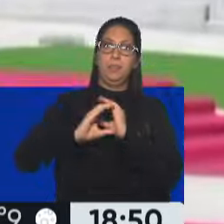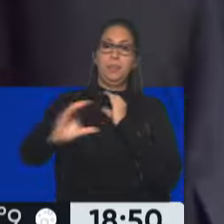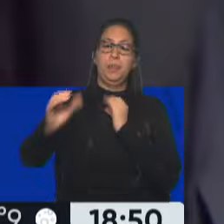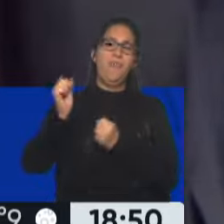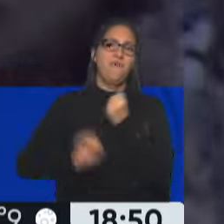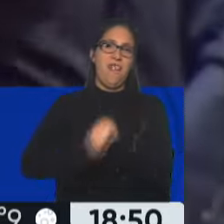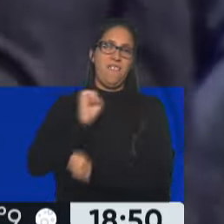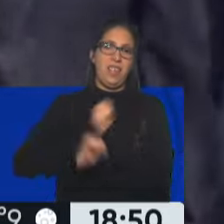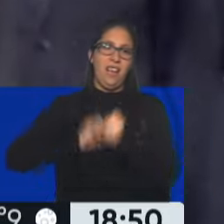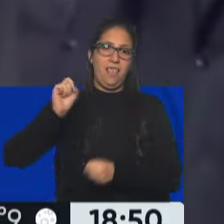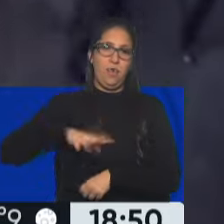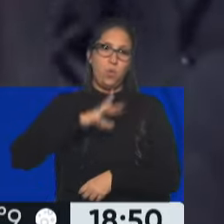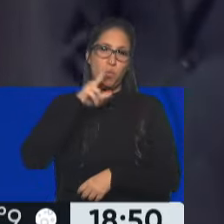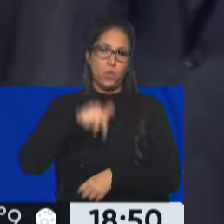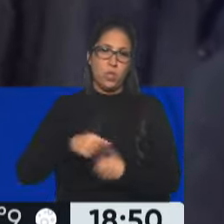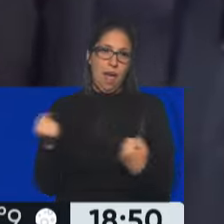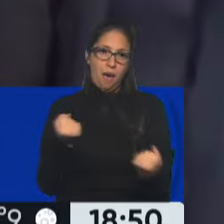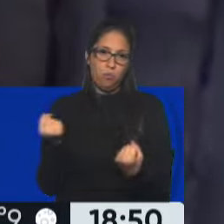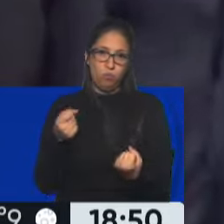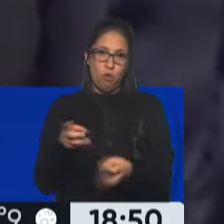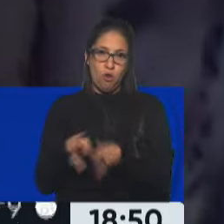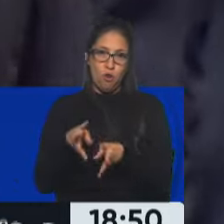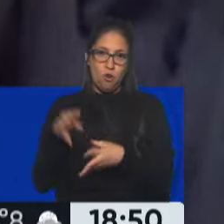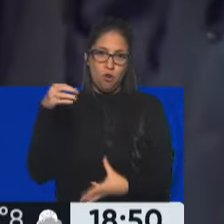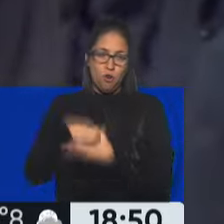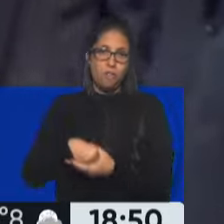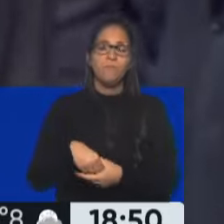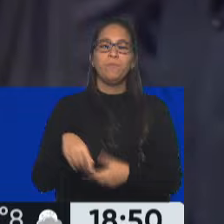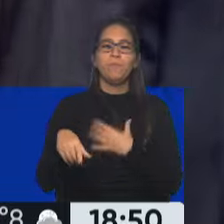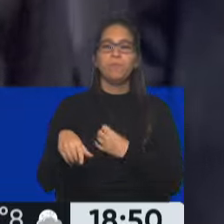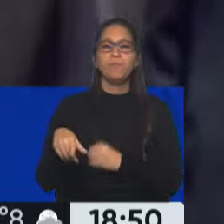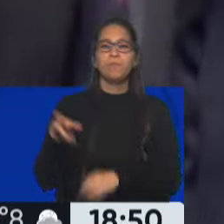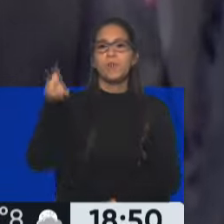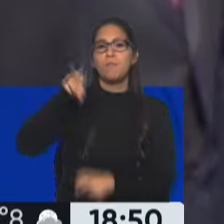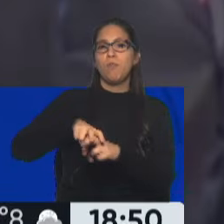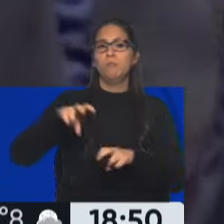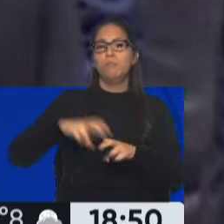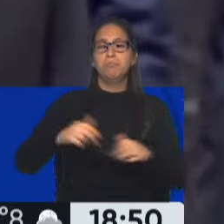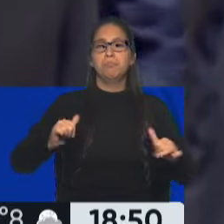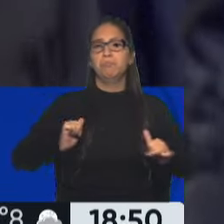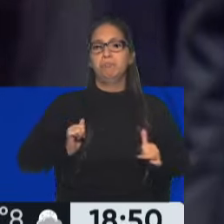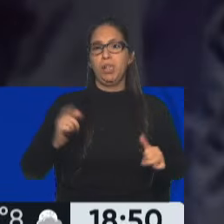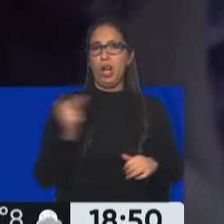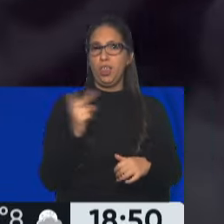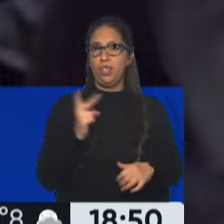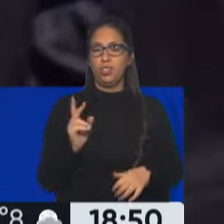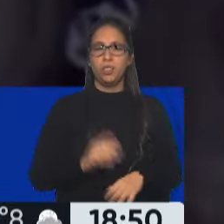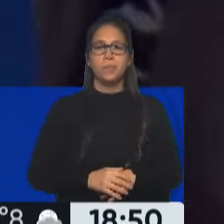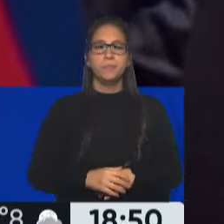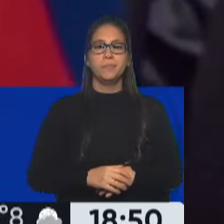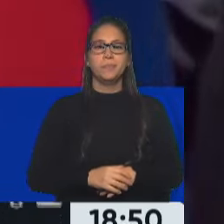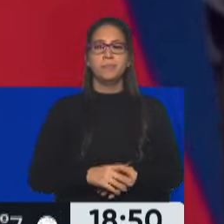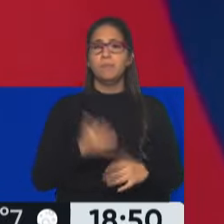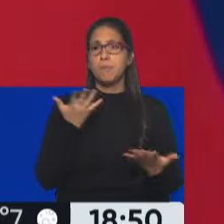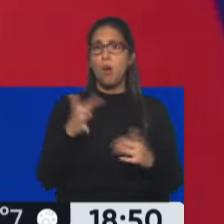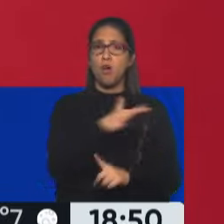Rusia, que bueno, como el dato color, digamos, en el que al menos se mostraron relajados los dos mandatarios con todo este contexto y